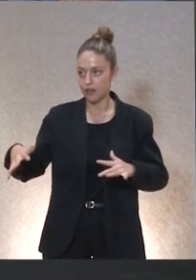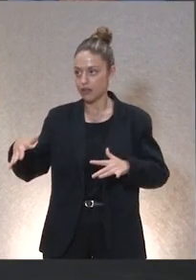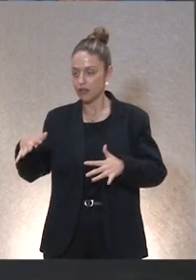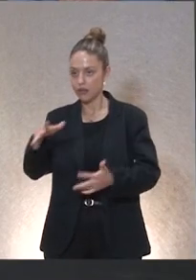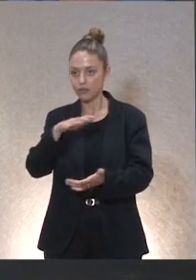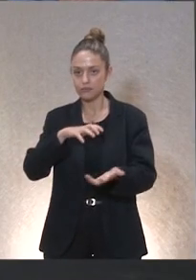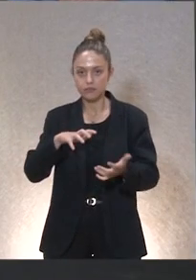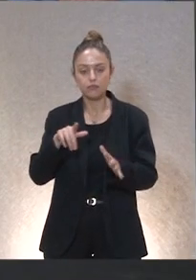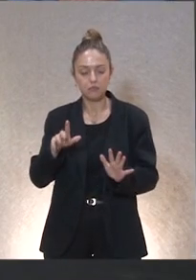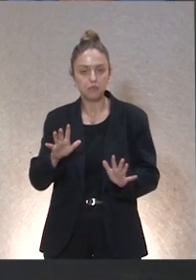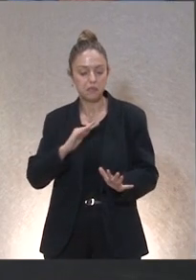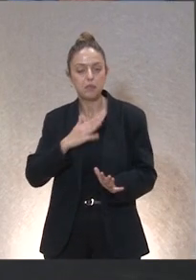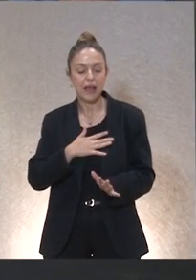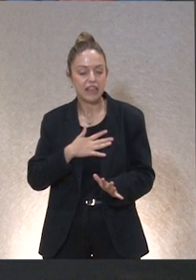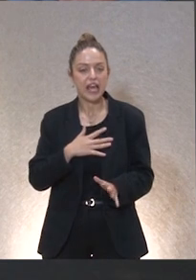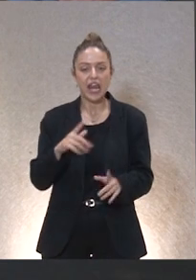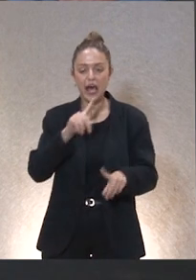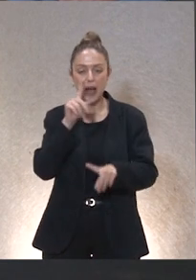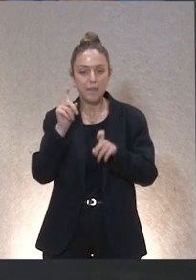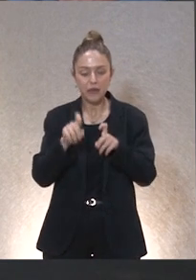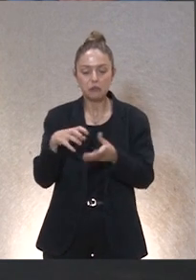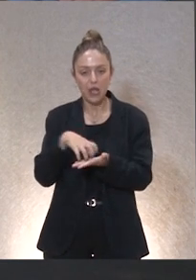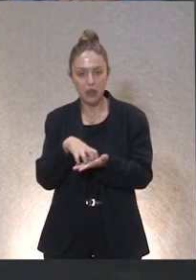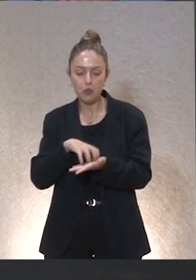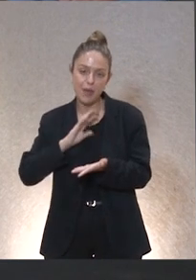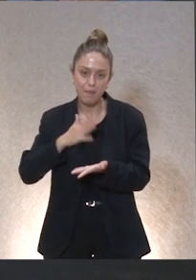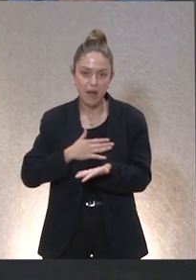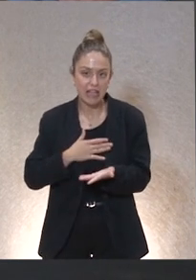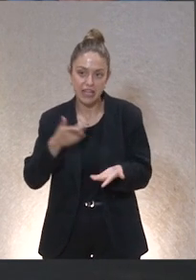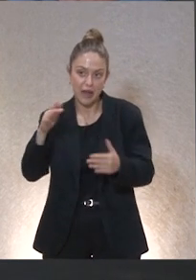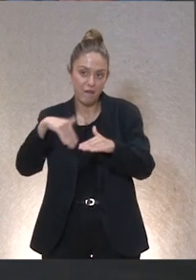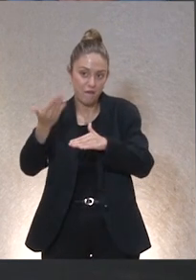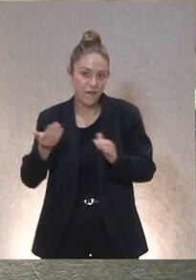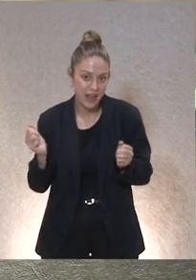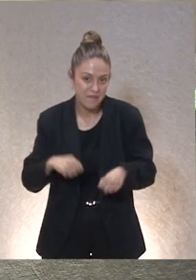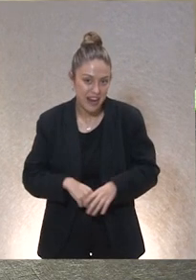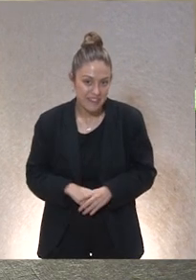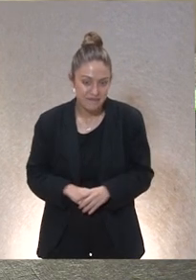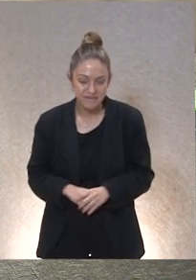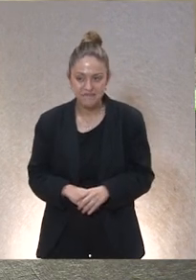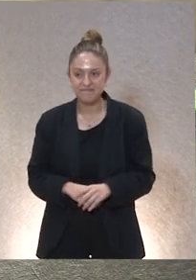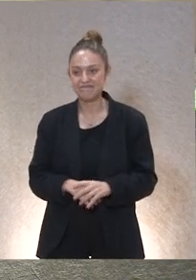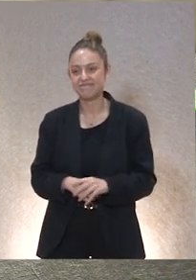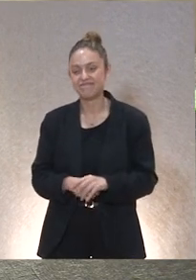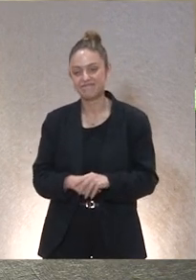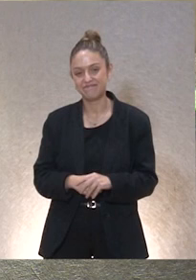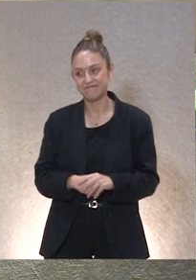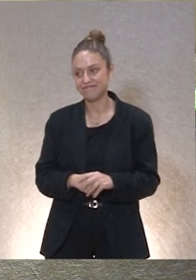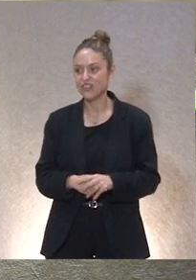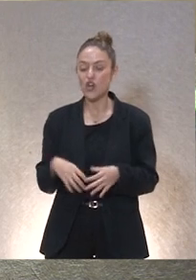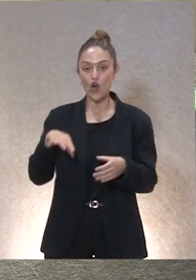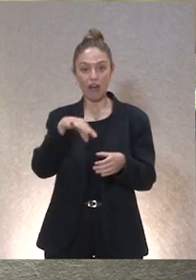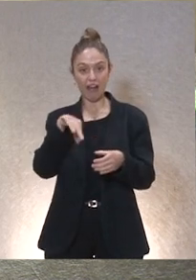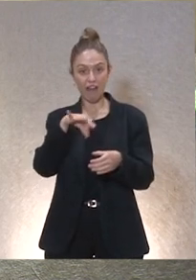Iván pues cualquier pregunta que les queréis hacer Pues en los pasillos Eh vale con los